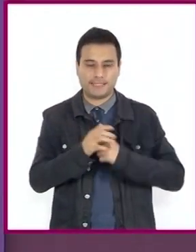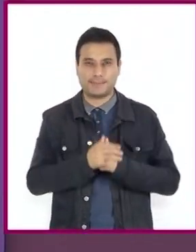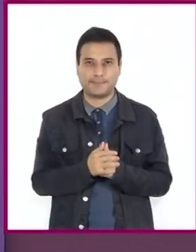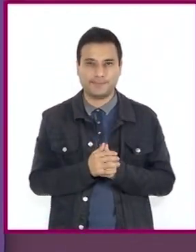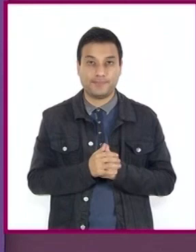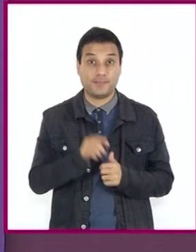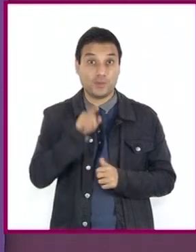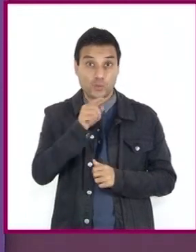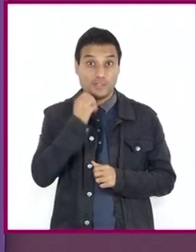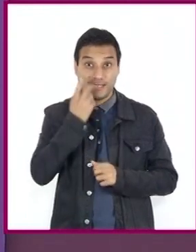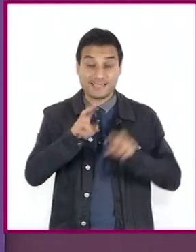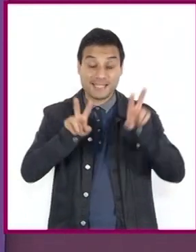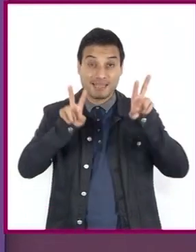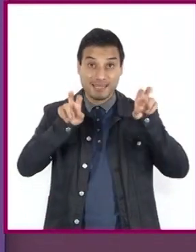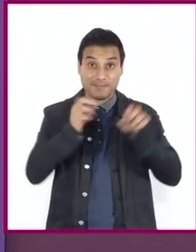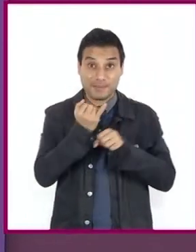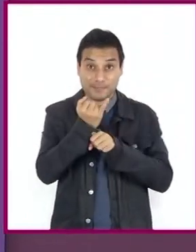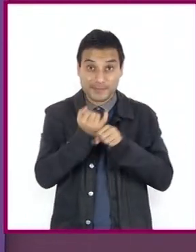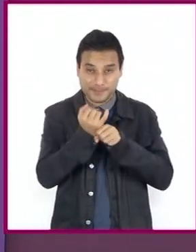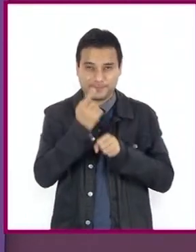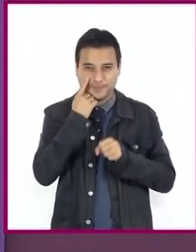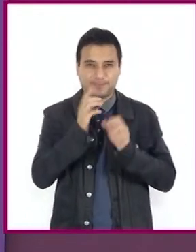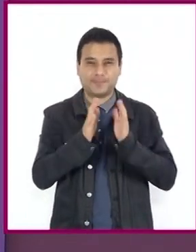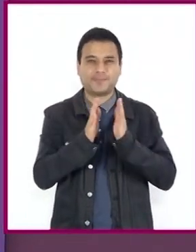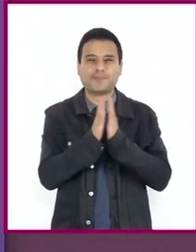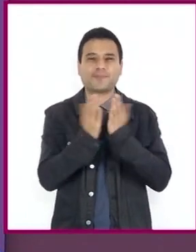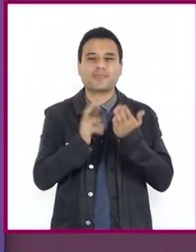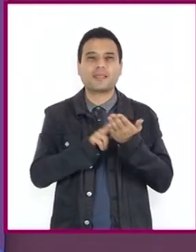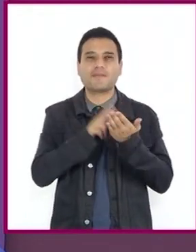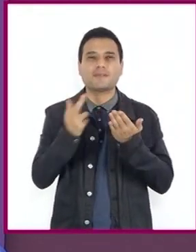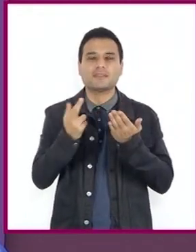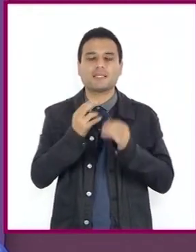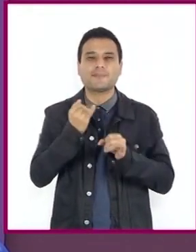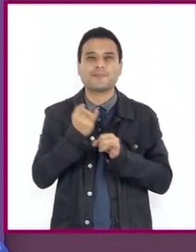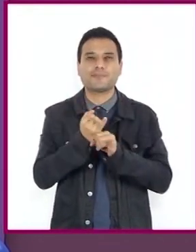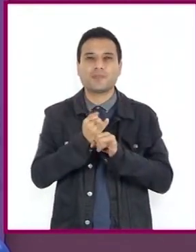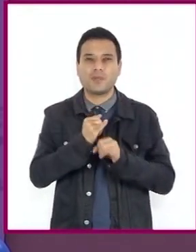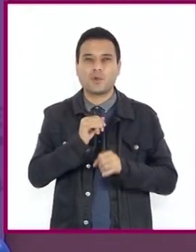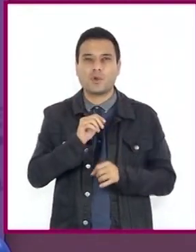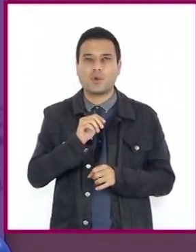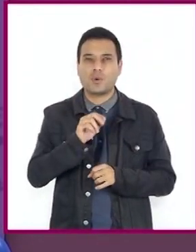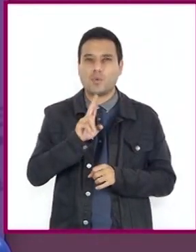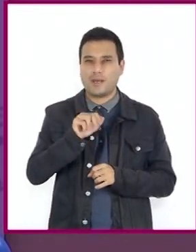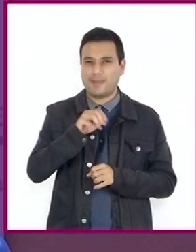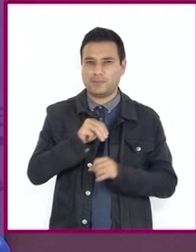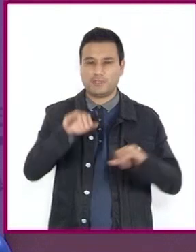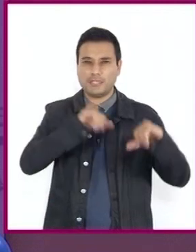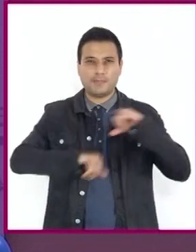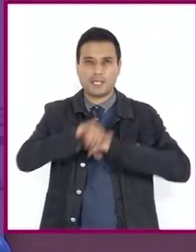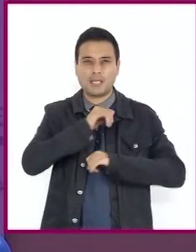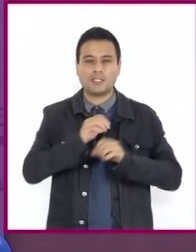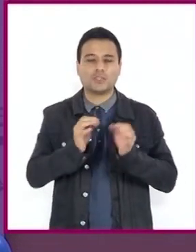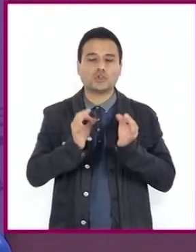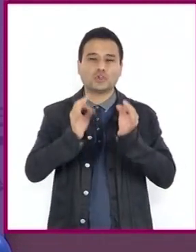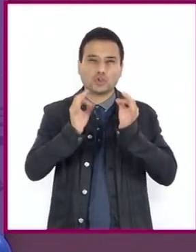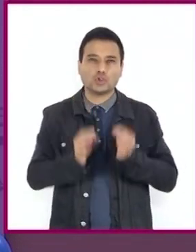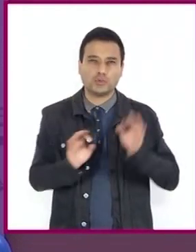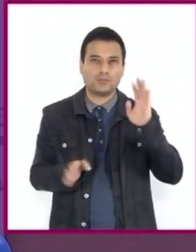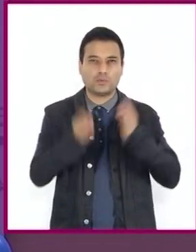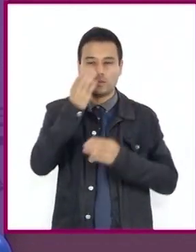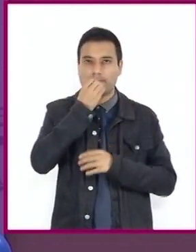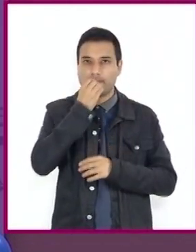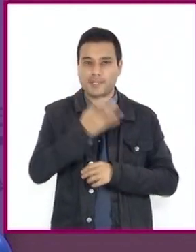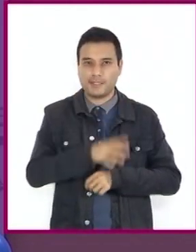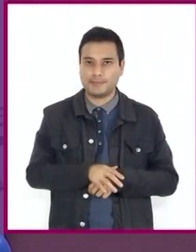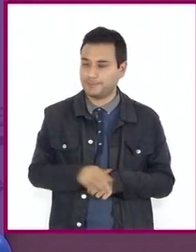más de este tema, les invitamos a leer el artículo de la revista digital universitaria Química, un mundo maravilloso, en